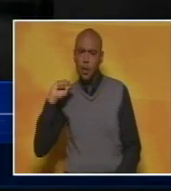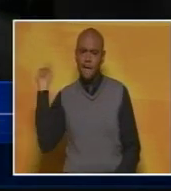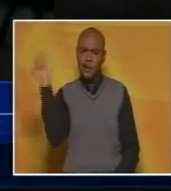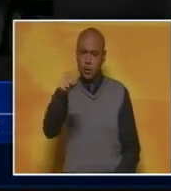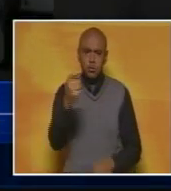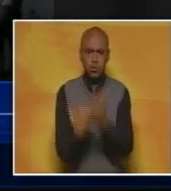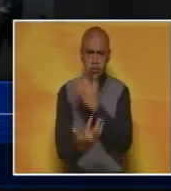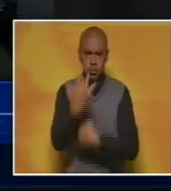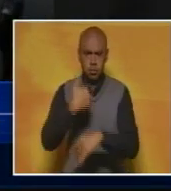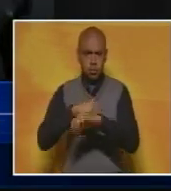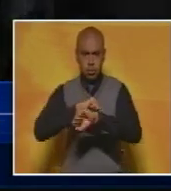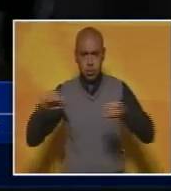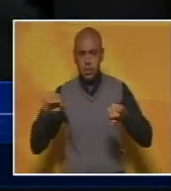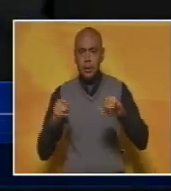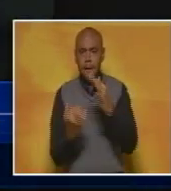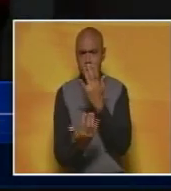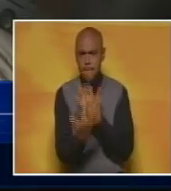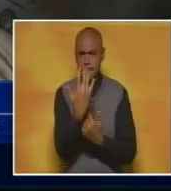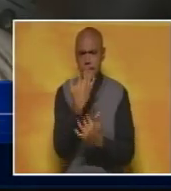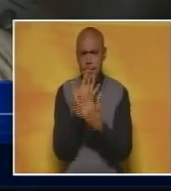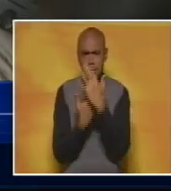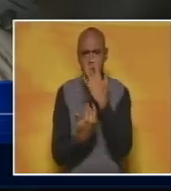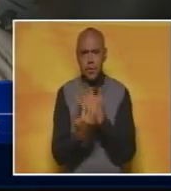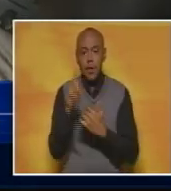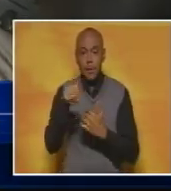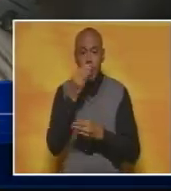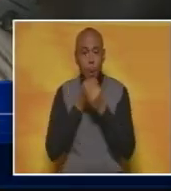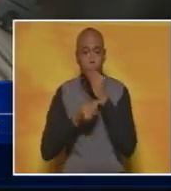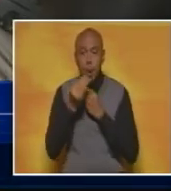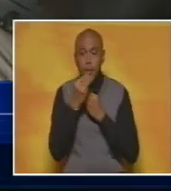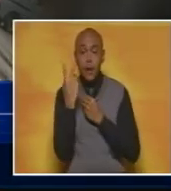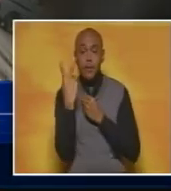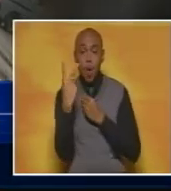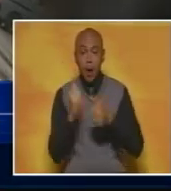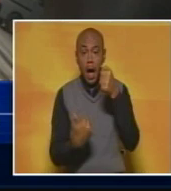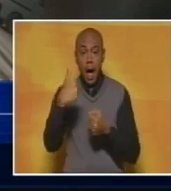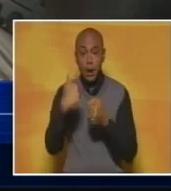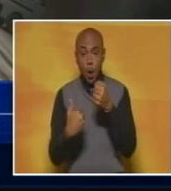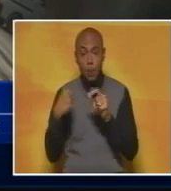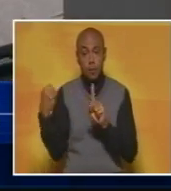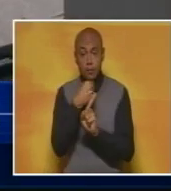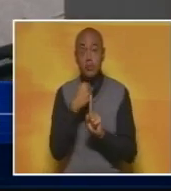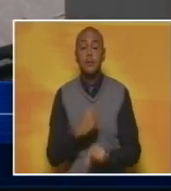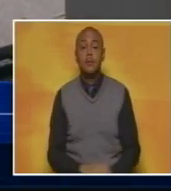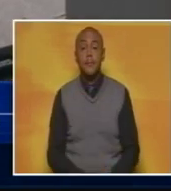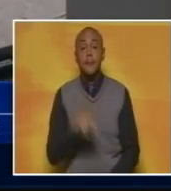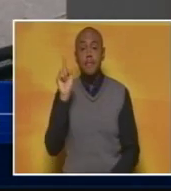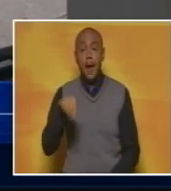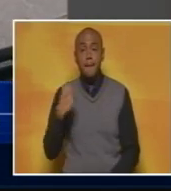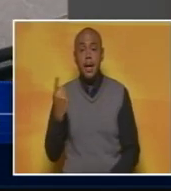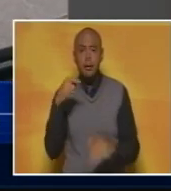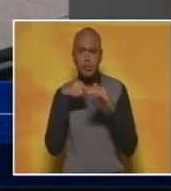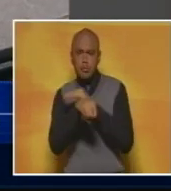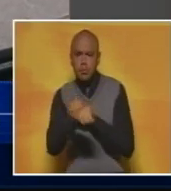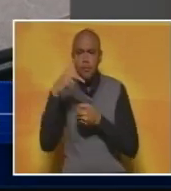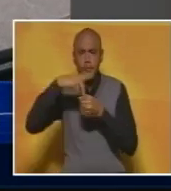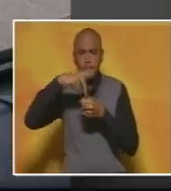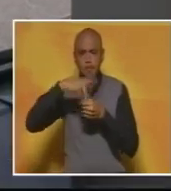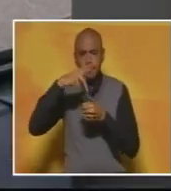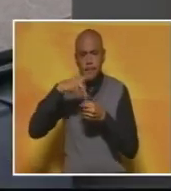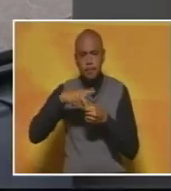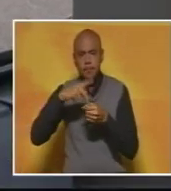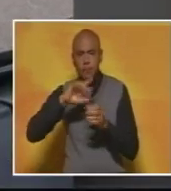causar fuego que afectaron un restaurante y 2 automóviles. Además, hubo saqueos en una gasolinera y en